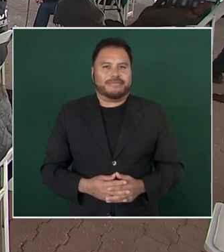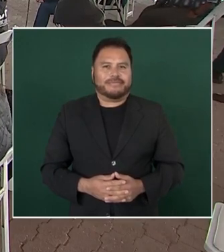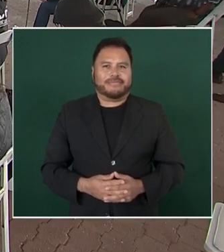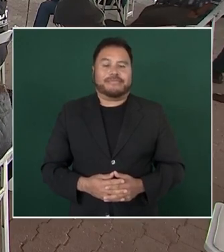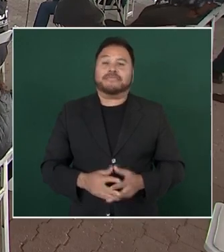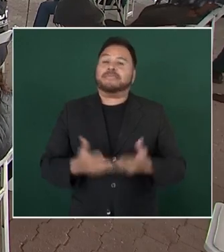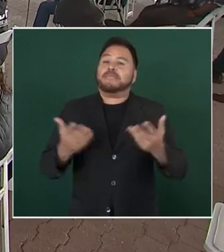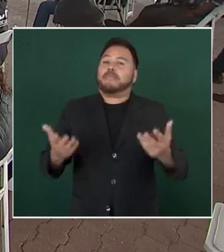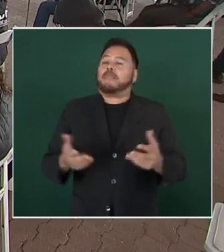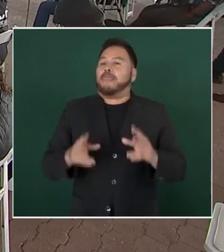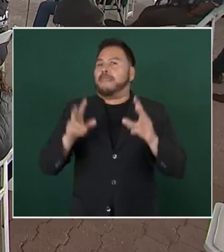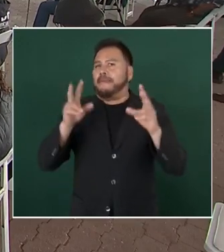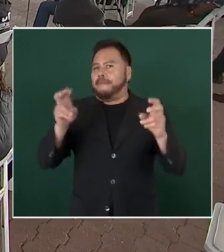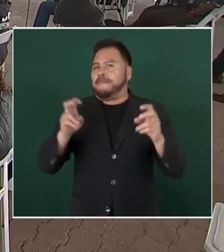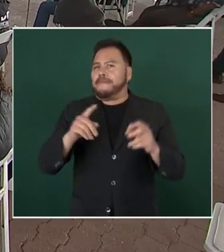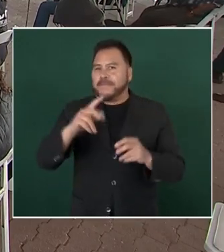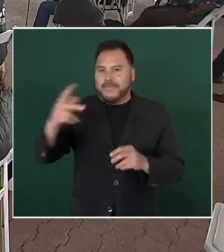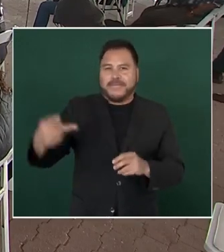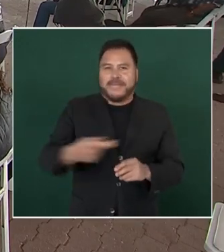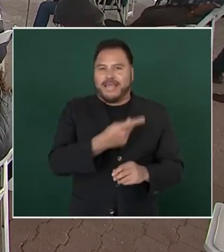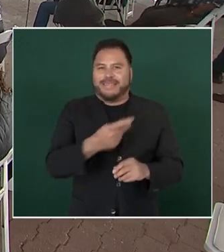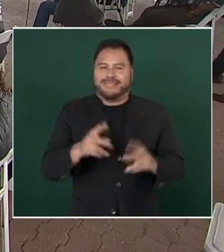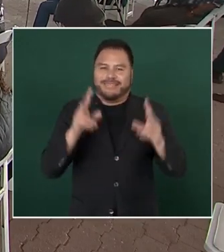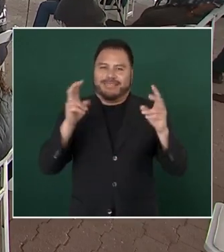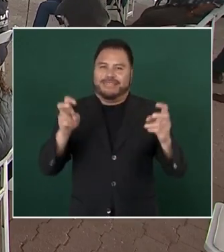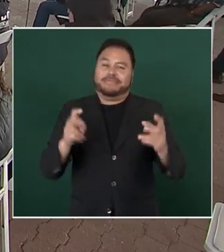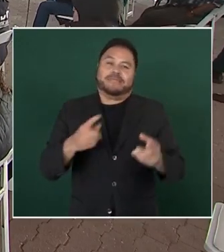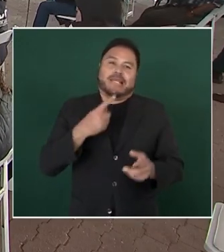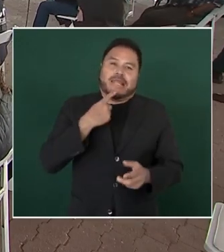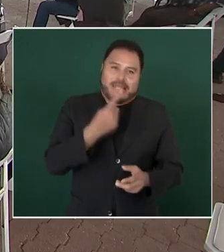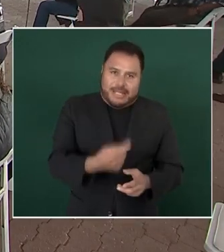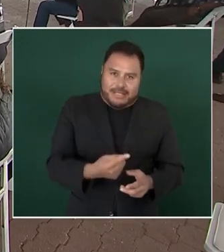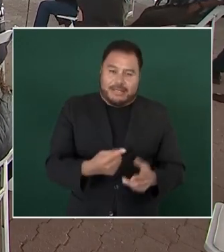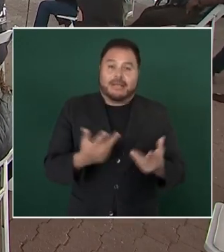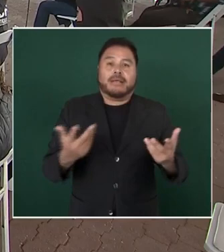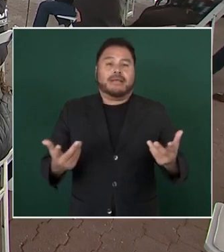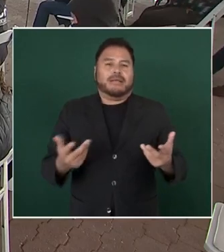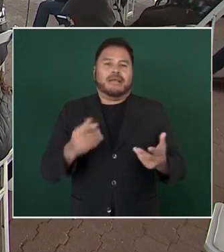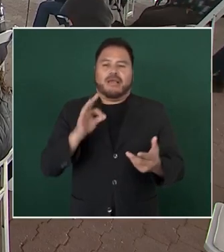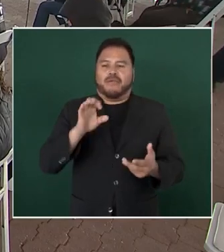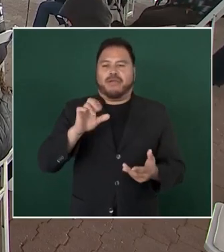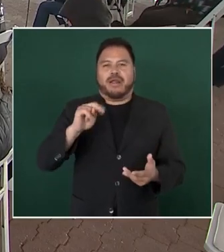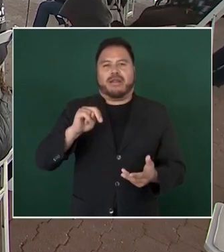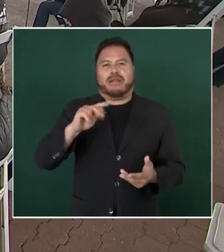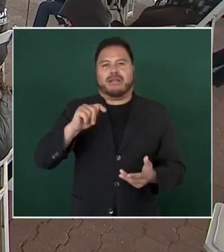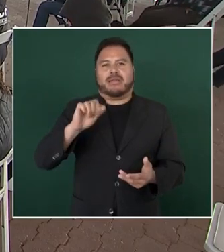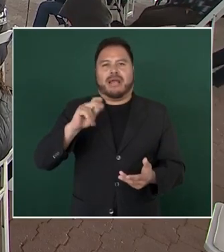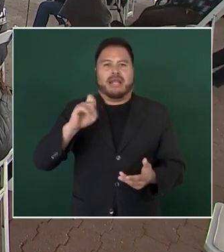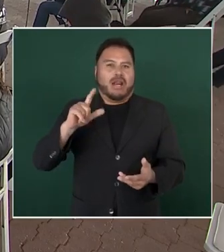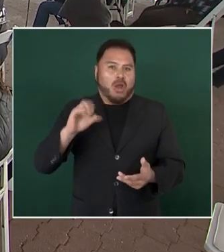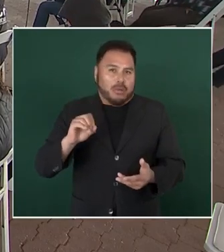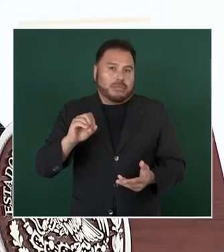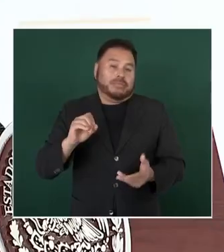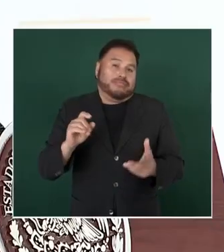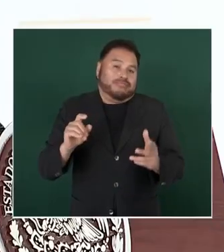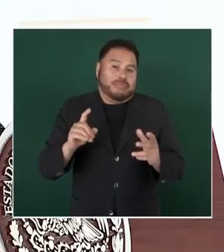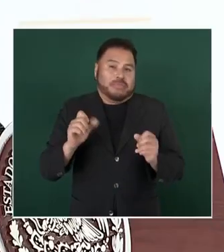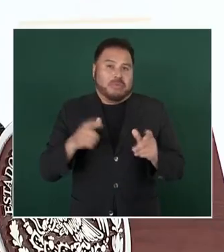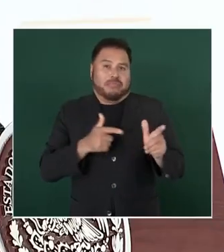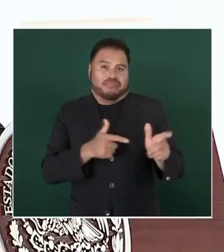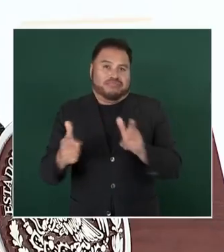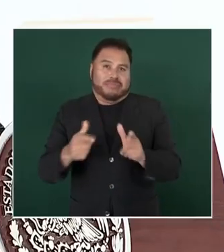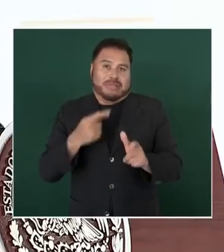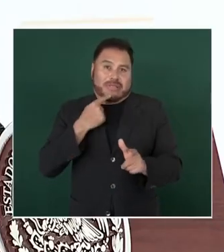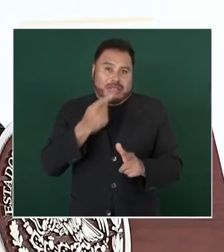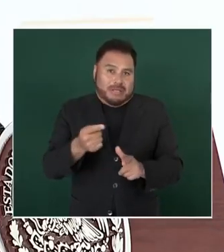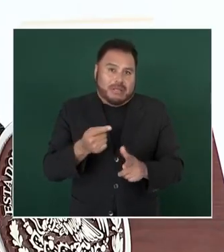Con referencia a su pregunta de lo de que se dice que el fentanilo y las armas entran como si